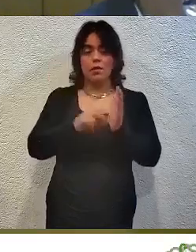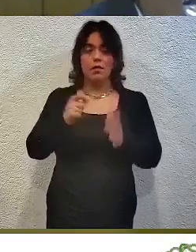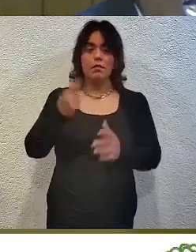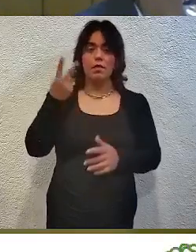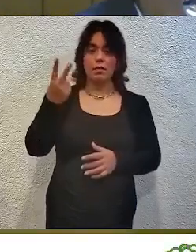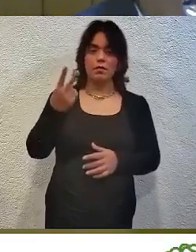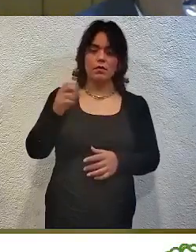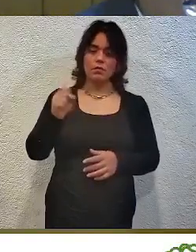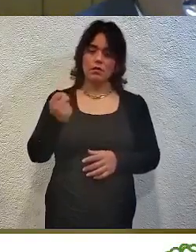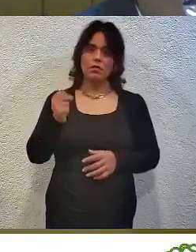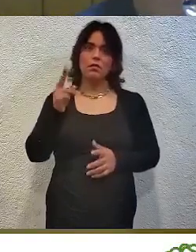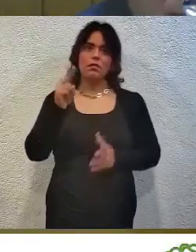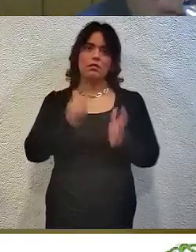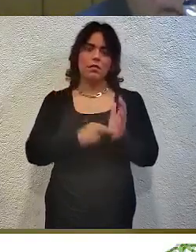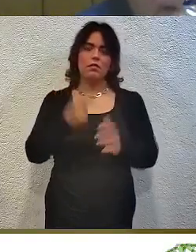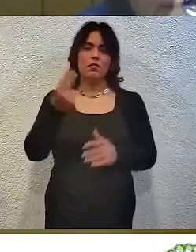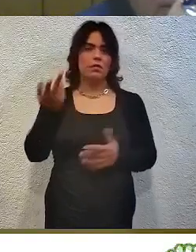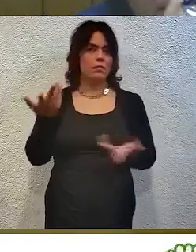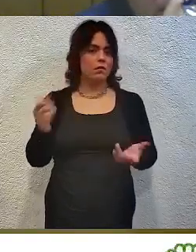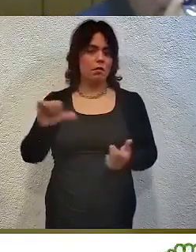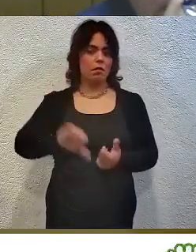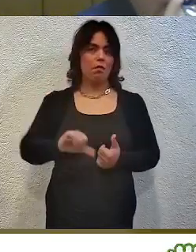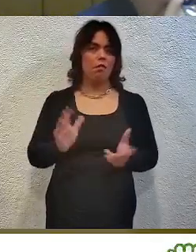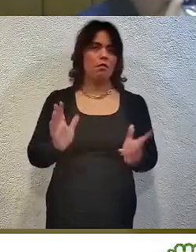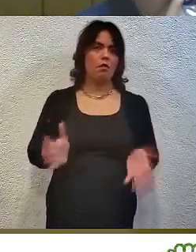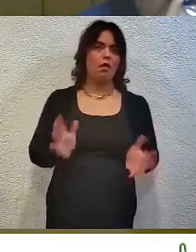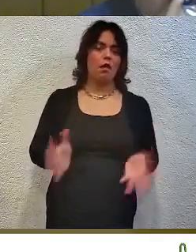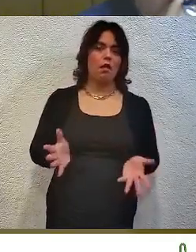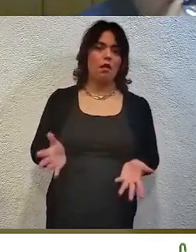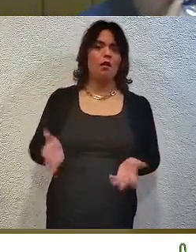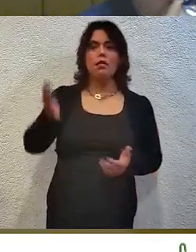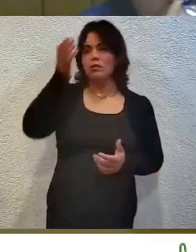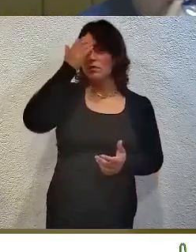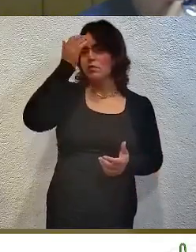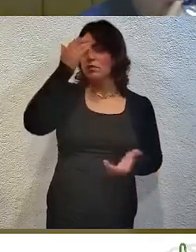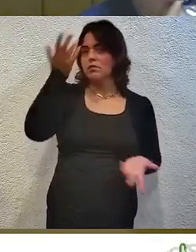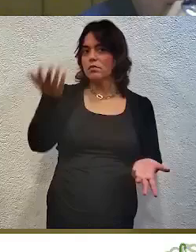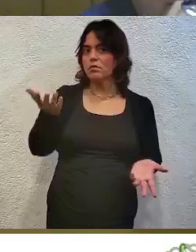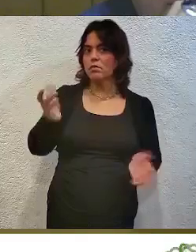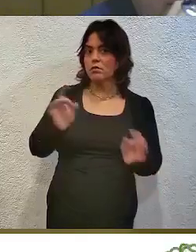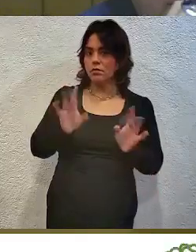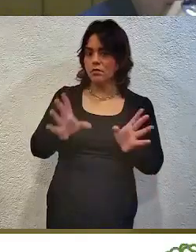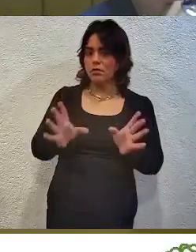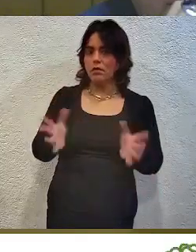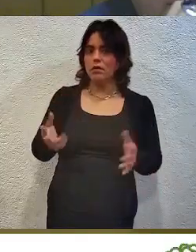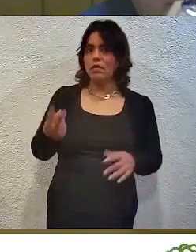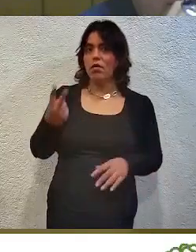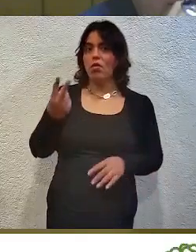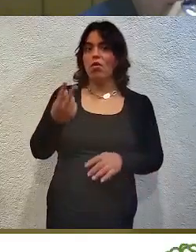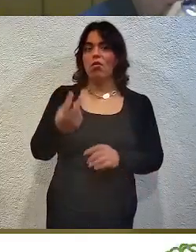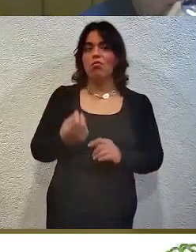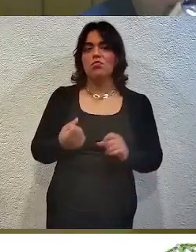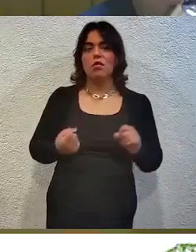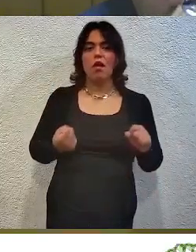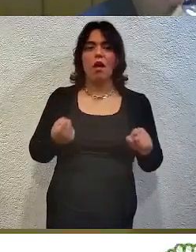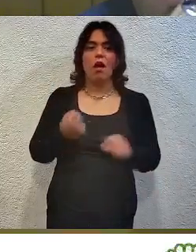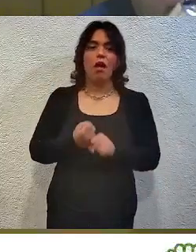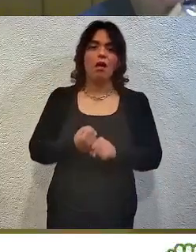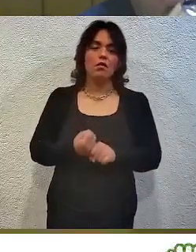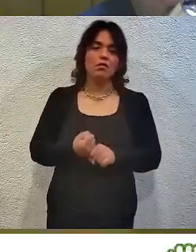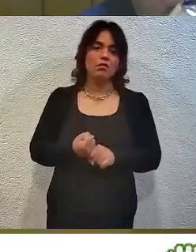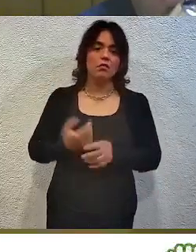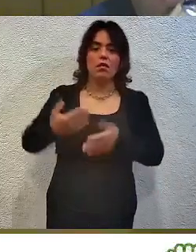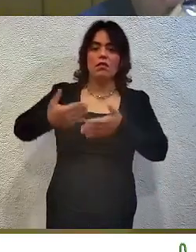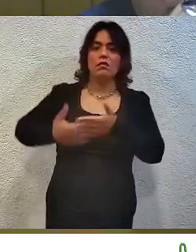de 2025, que ahorita estamos ya conociendo el asunto, pues también son otros 2 años que